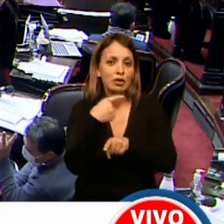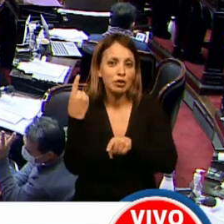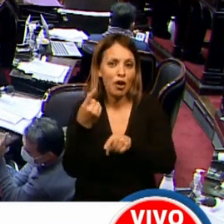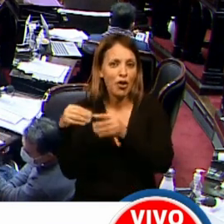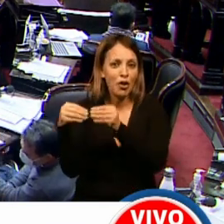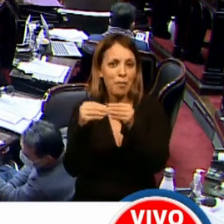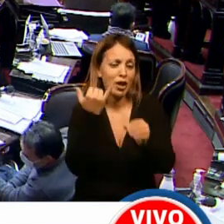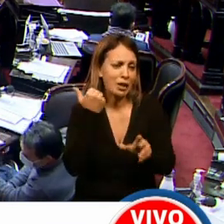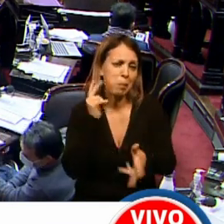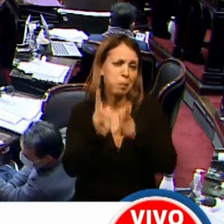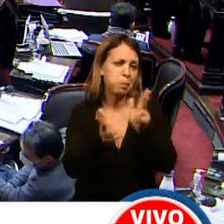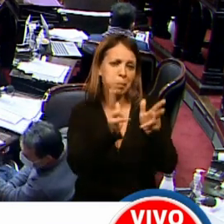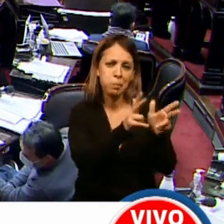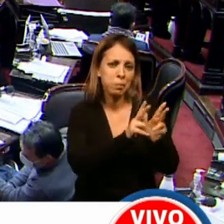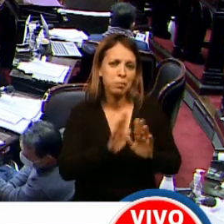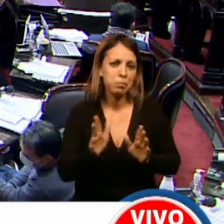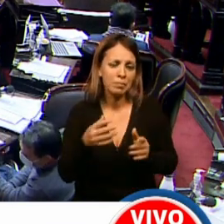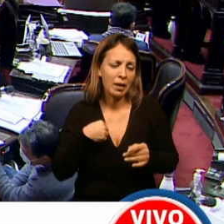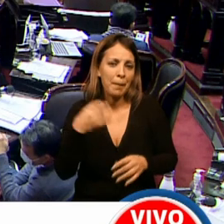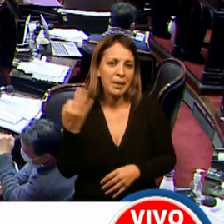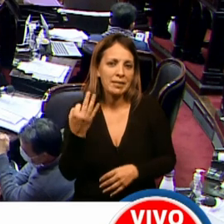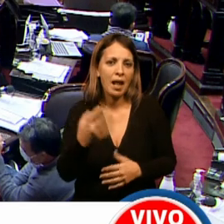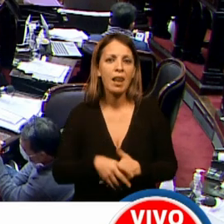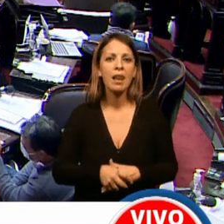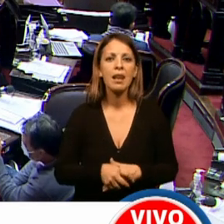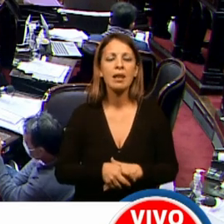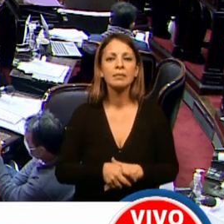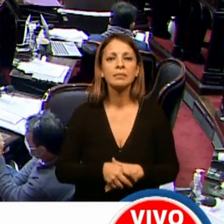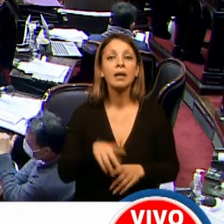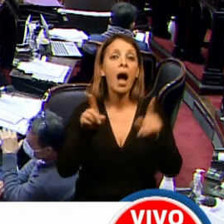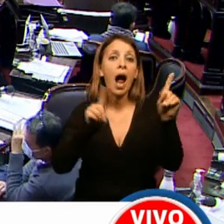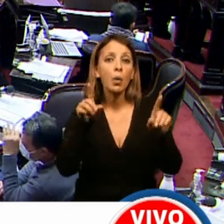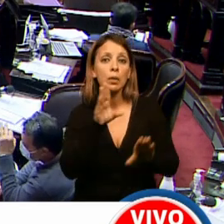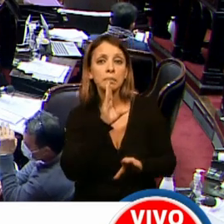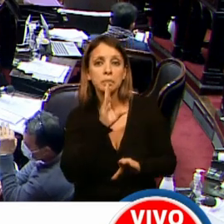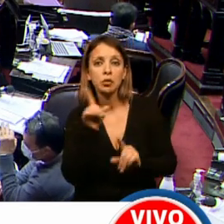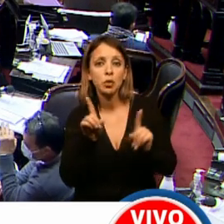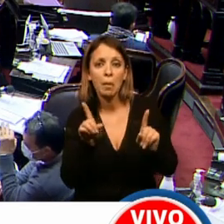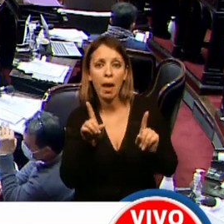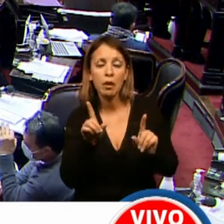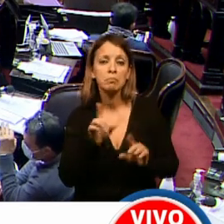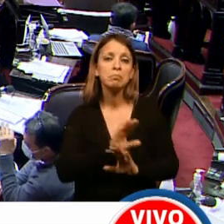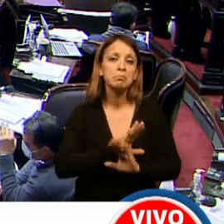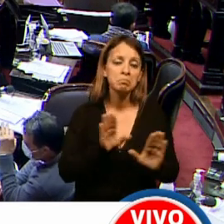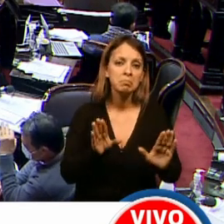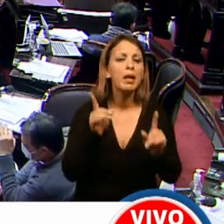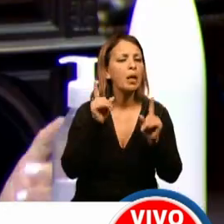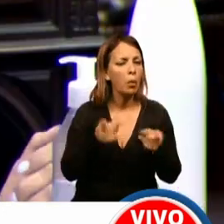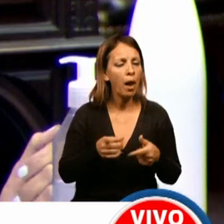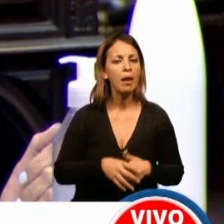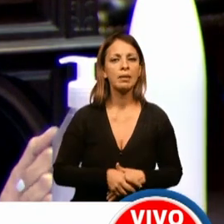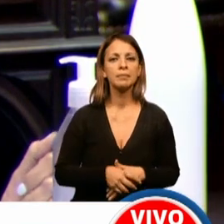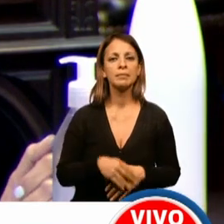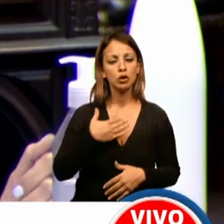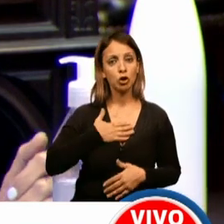colegas preopinante y los que no hablaron que también tienen y han participado en lo